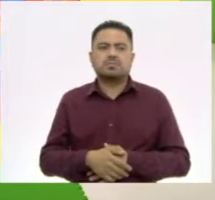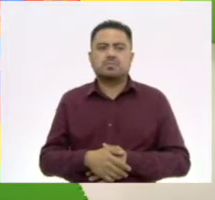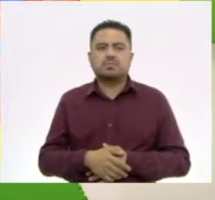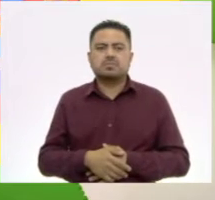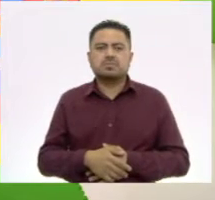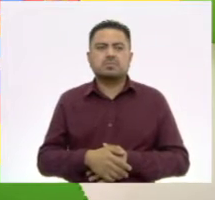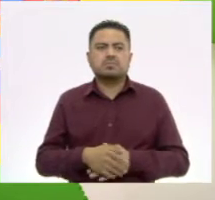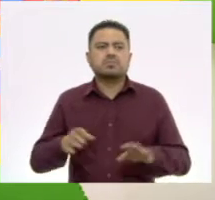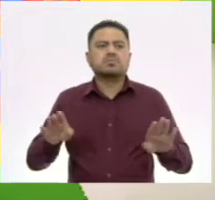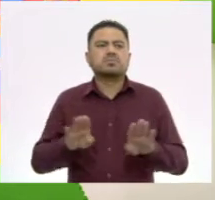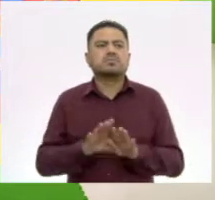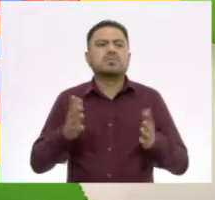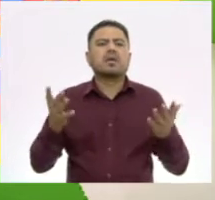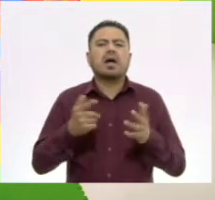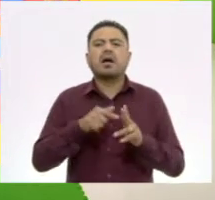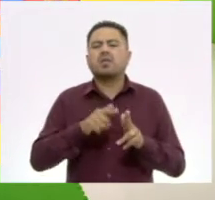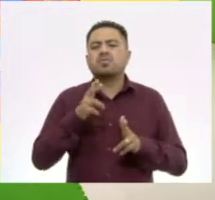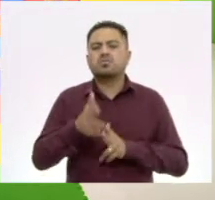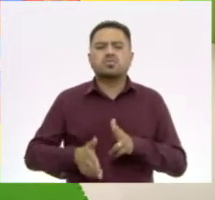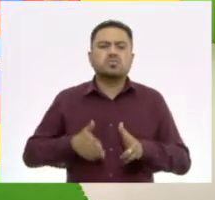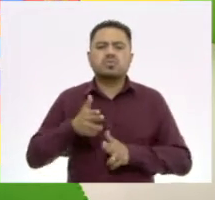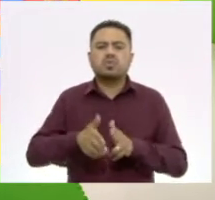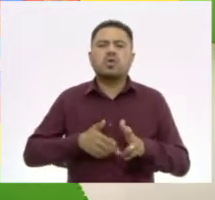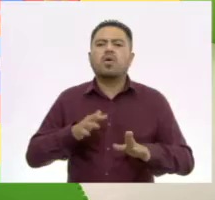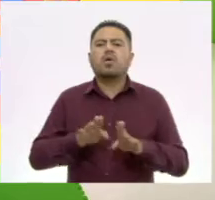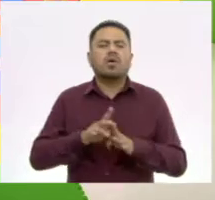como hace esta locomotora